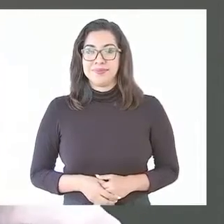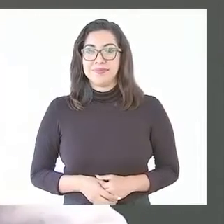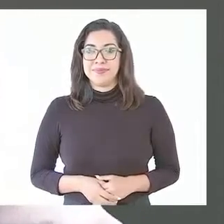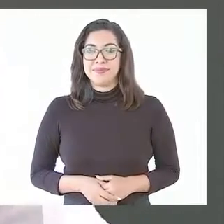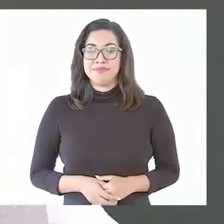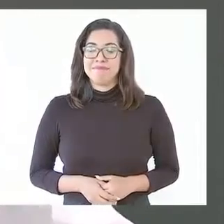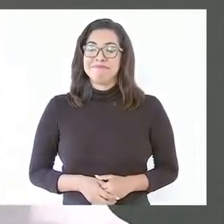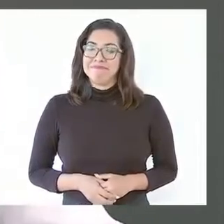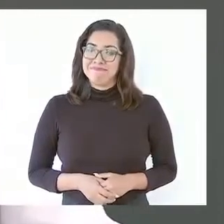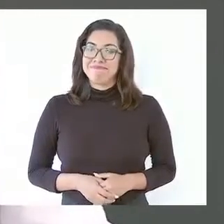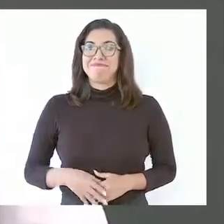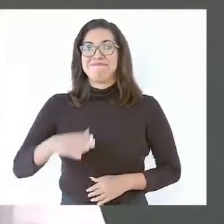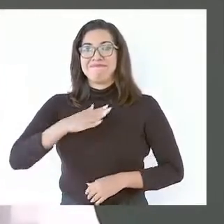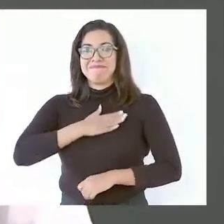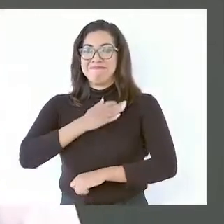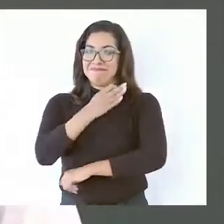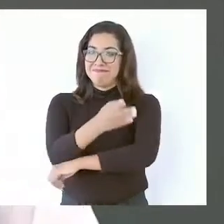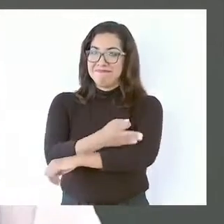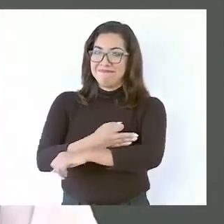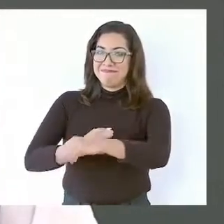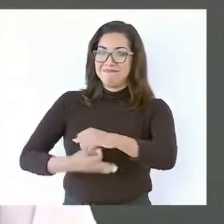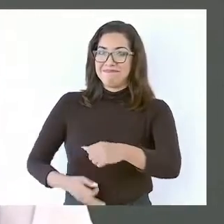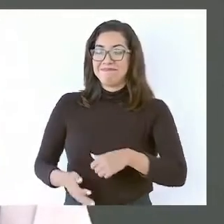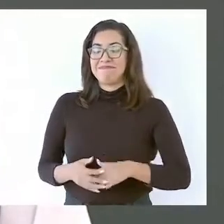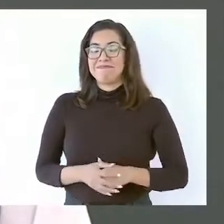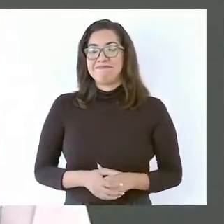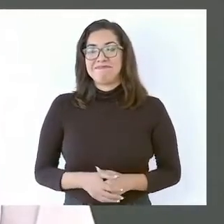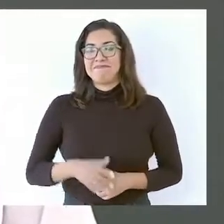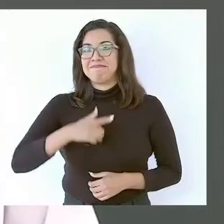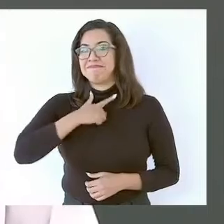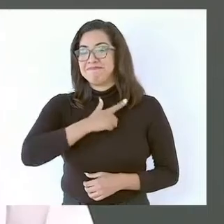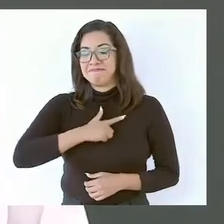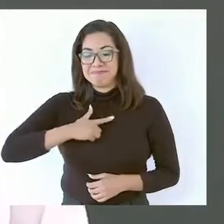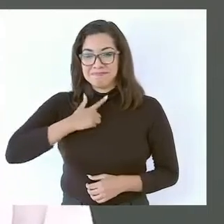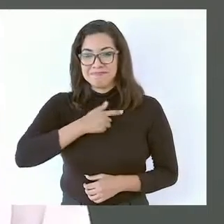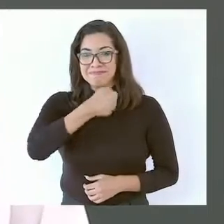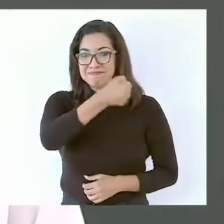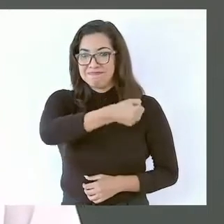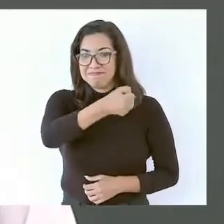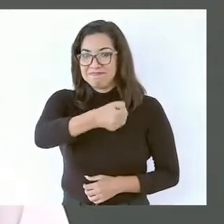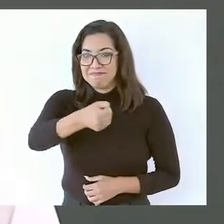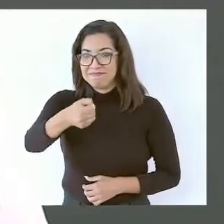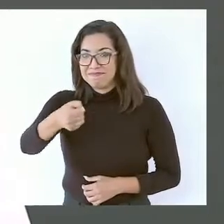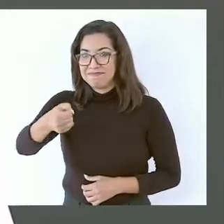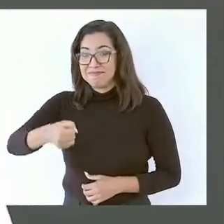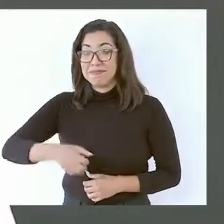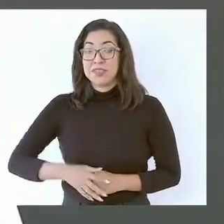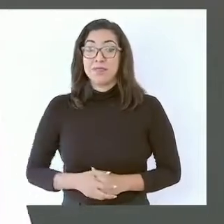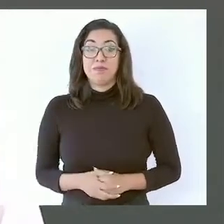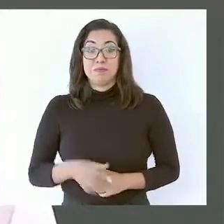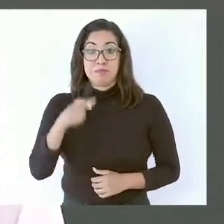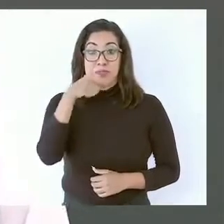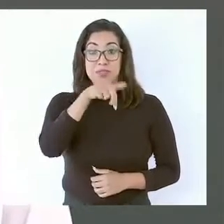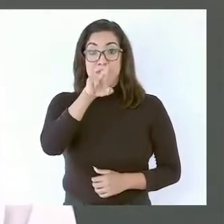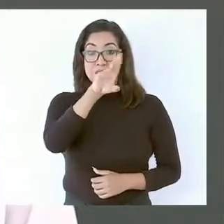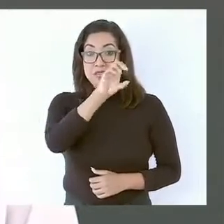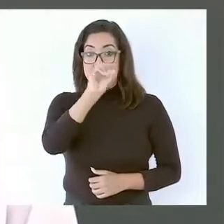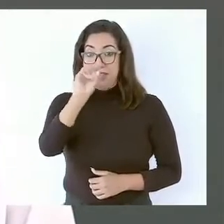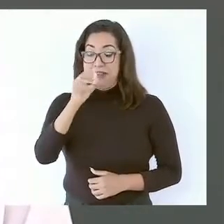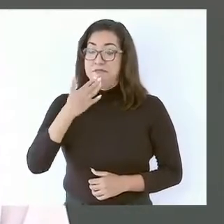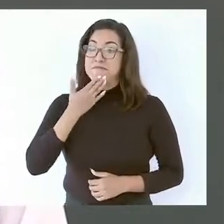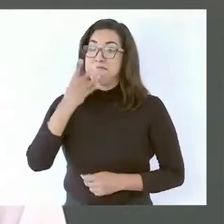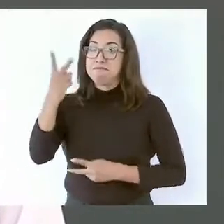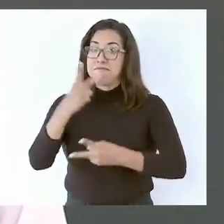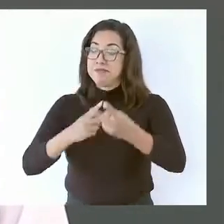Me da mucho gusto saludarles, darle la bienvenida a Quintana Roo, su casa, al